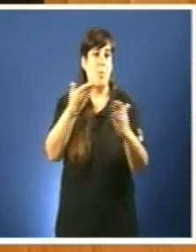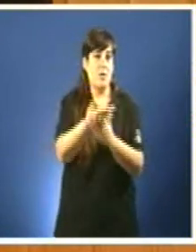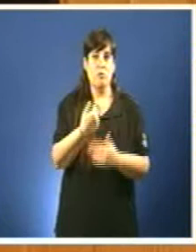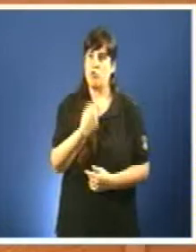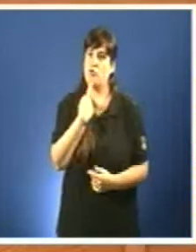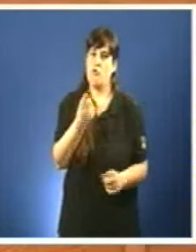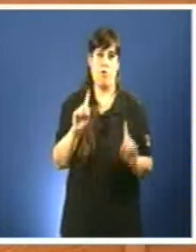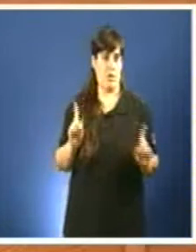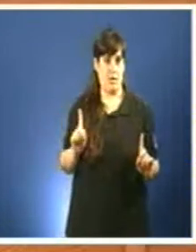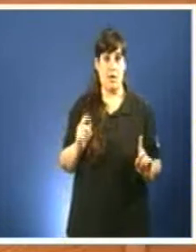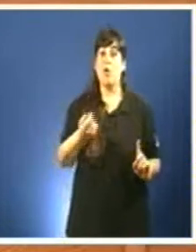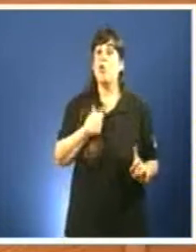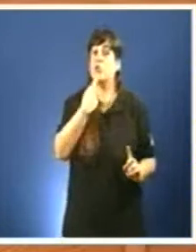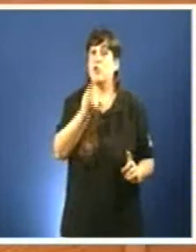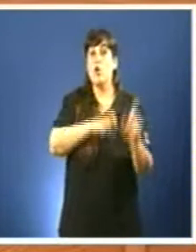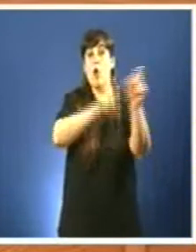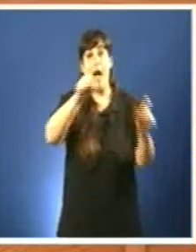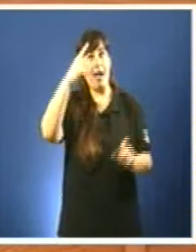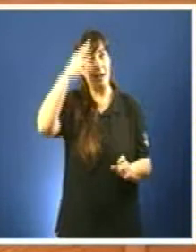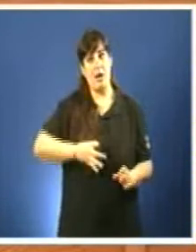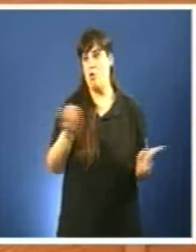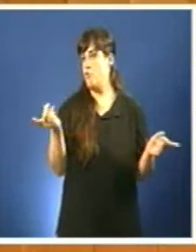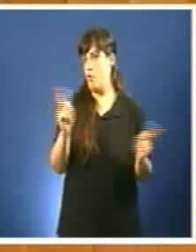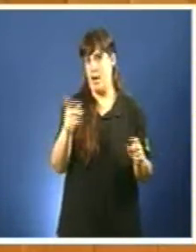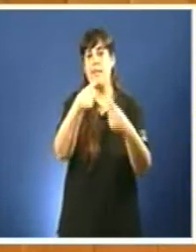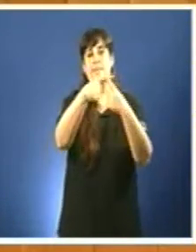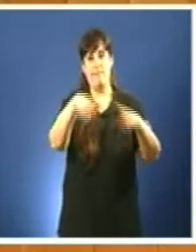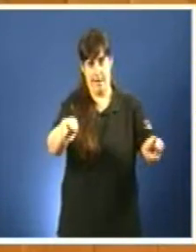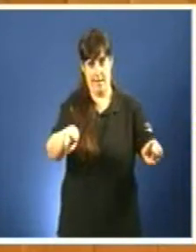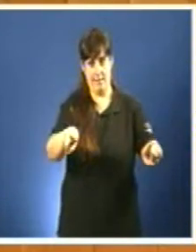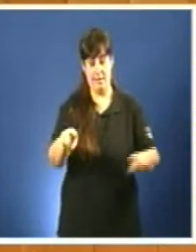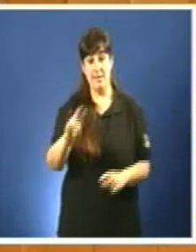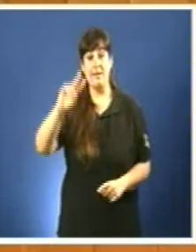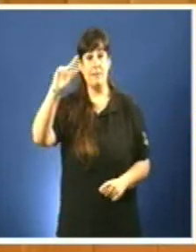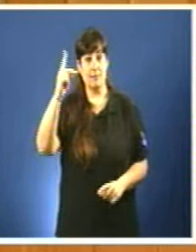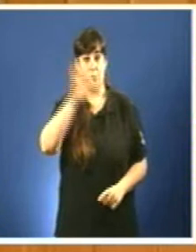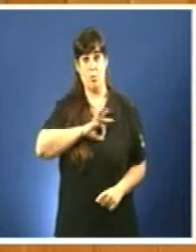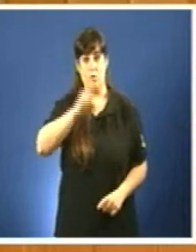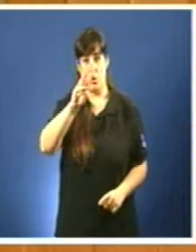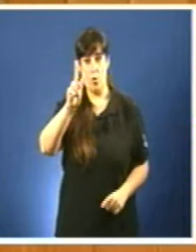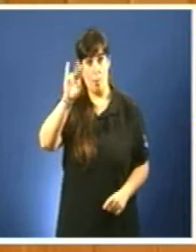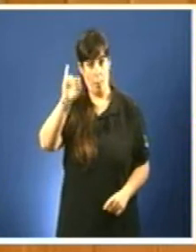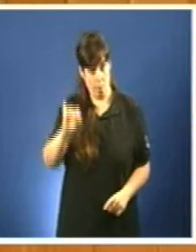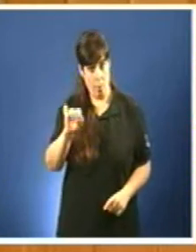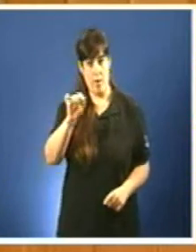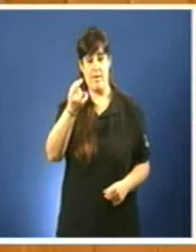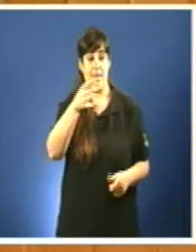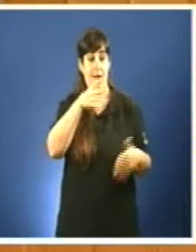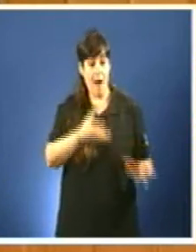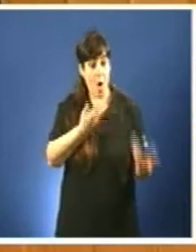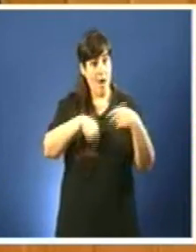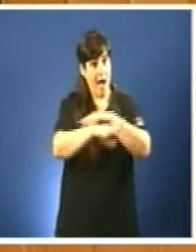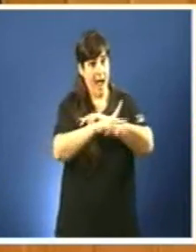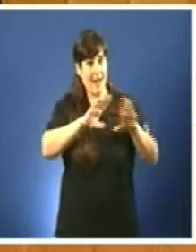que é distinto. En segundo lugar, señor Puig, non hai absolutamente ningún alcalde do Benega imputado pola Comisión